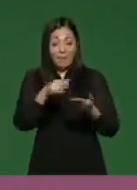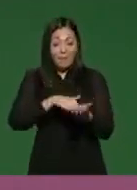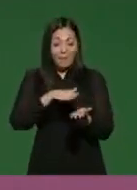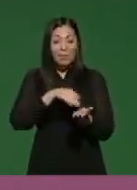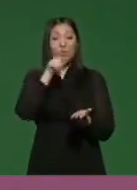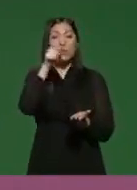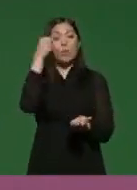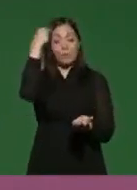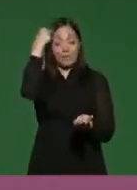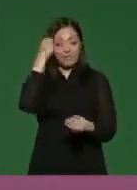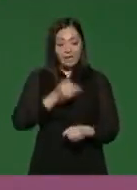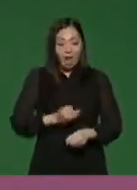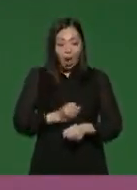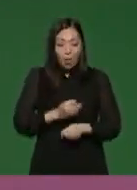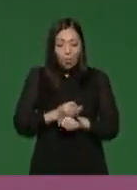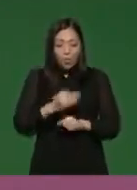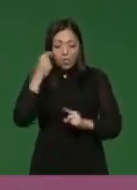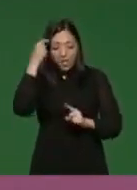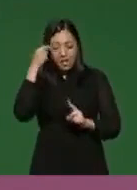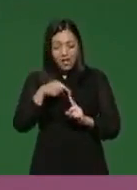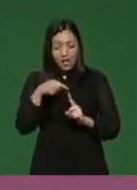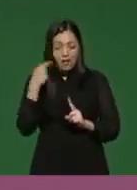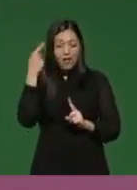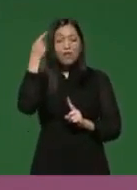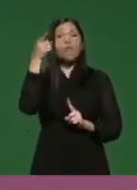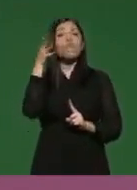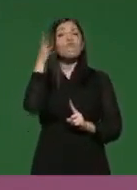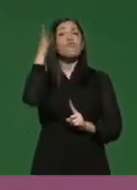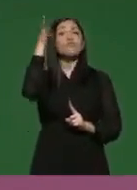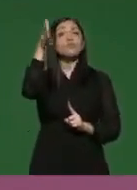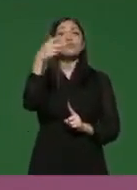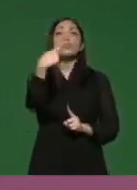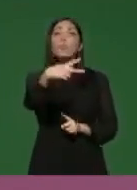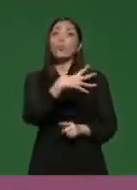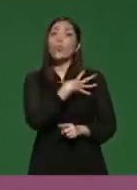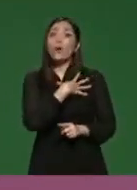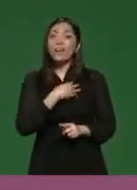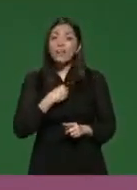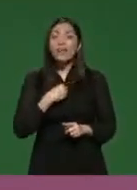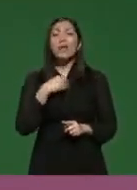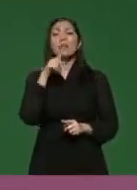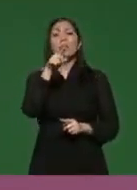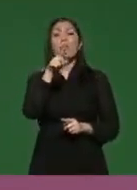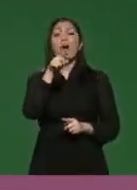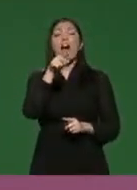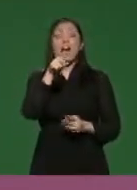el futuro de tus hijos. No le entregues Jalisco a Morena, es un peligro real.